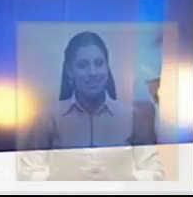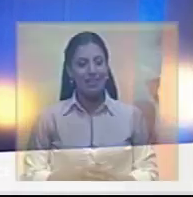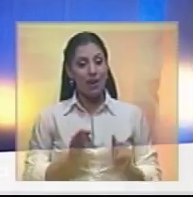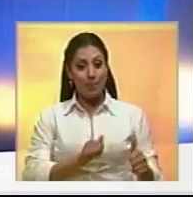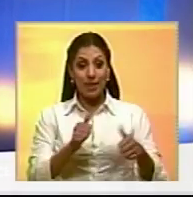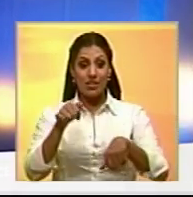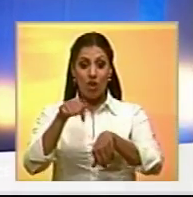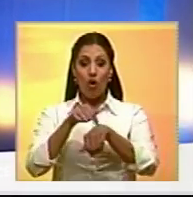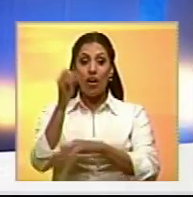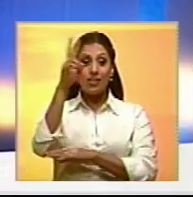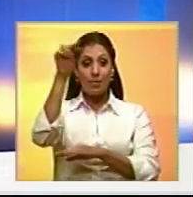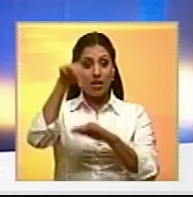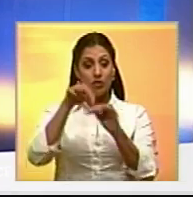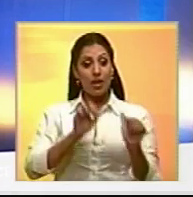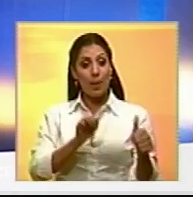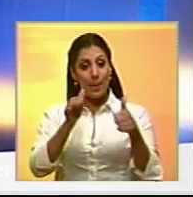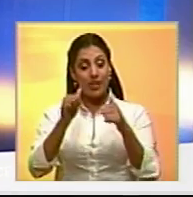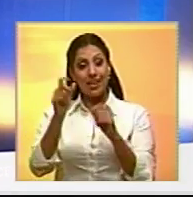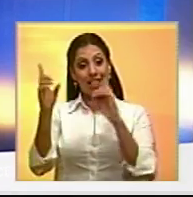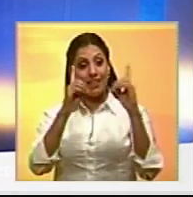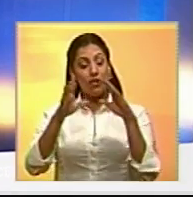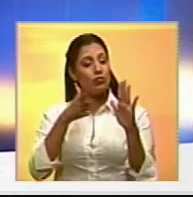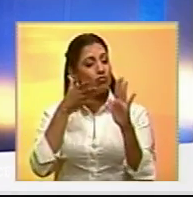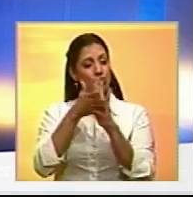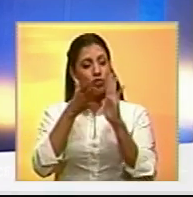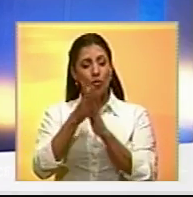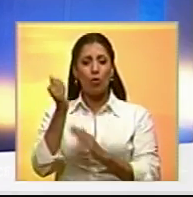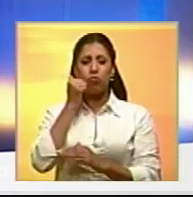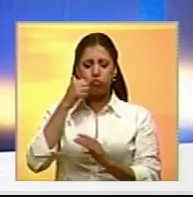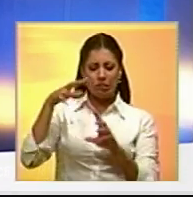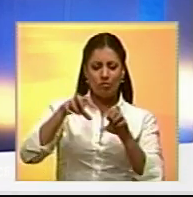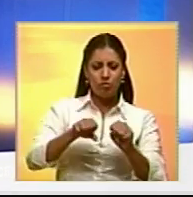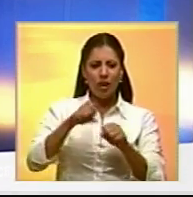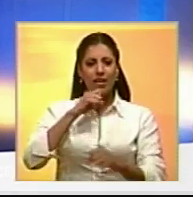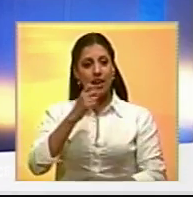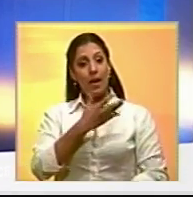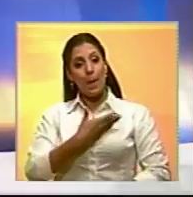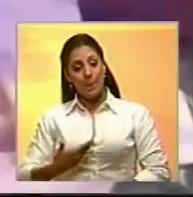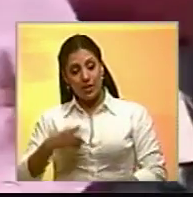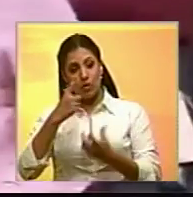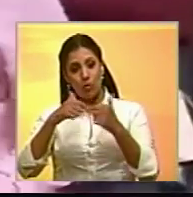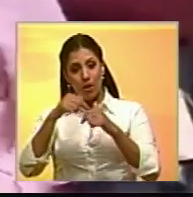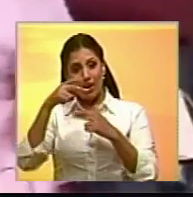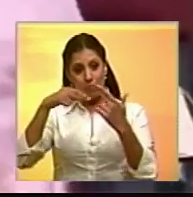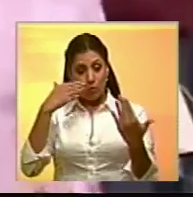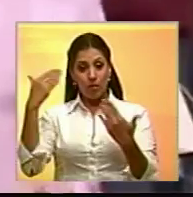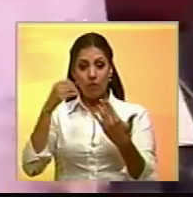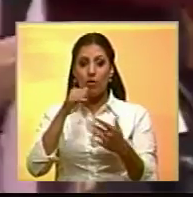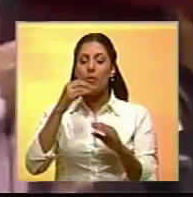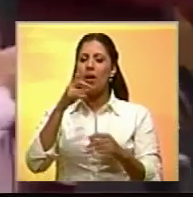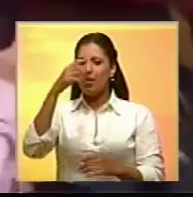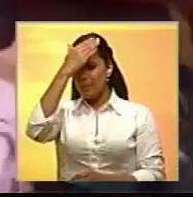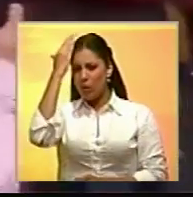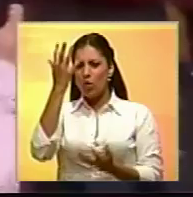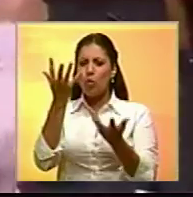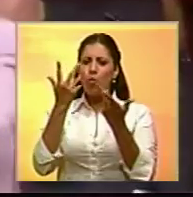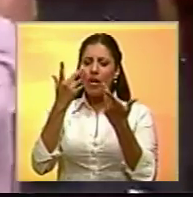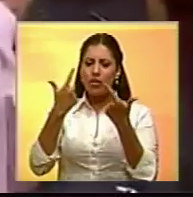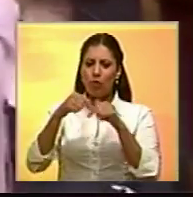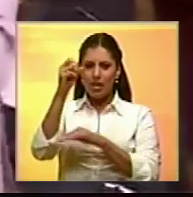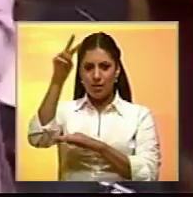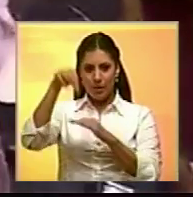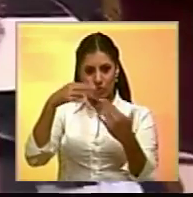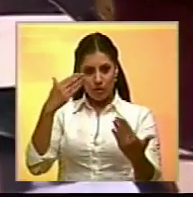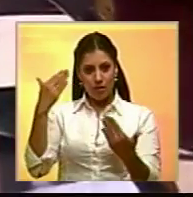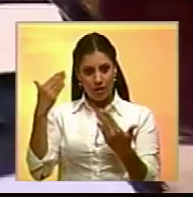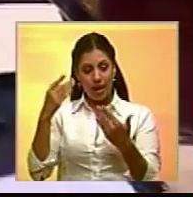A esta hora en la Asamblea Nacional se inicia un debate sobre usurpación de cargos del Procurador General de la República. Manuel Covela se encuentra en vivo desde el Palacio